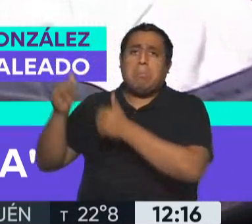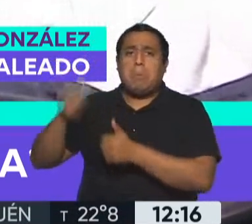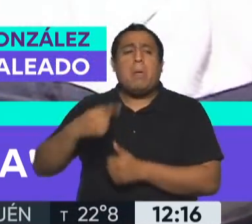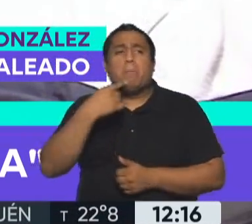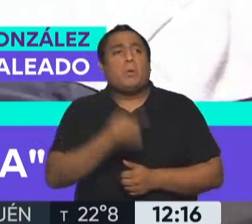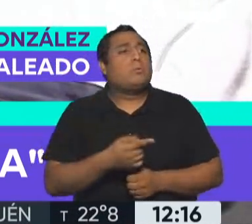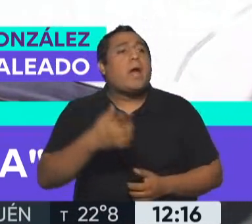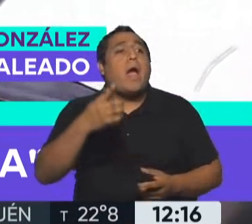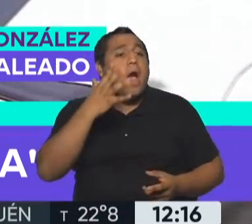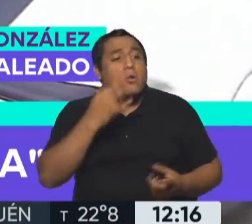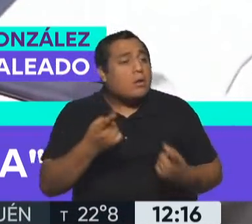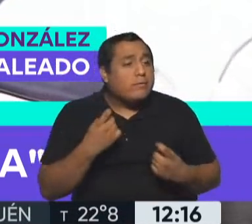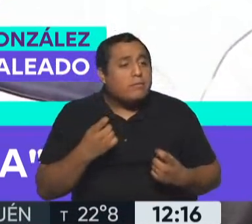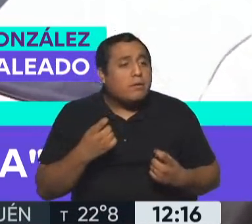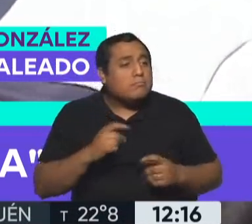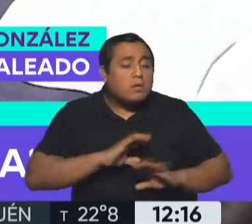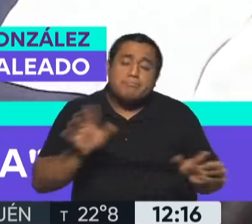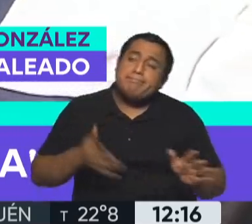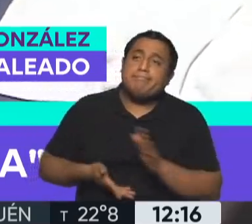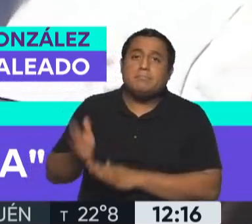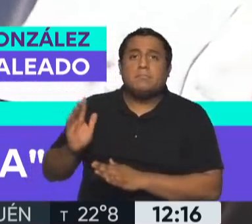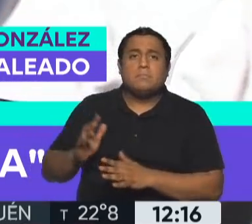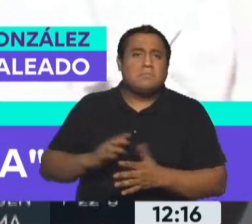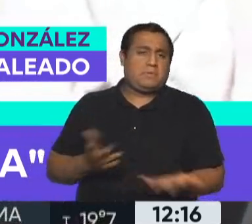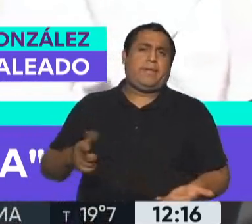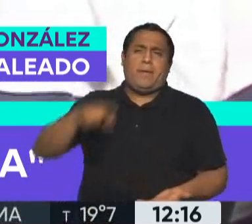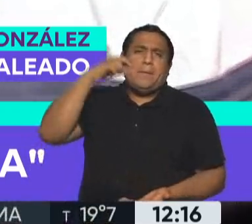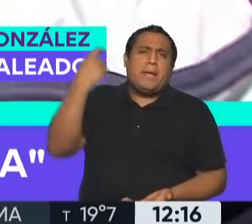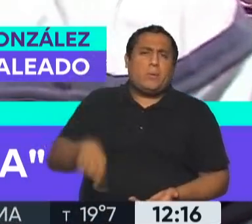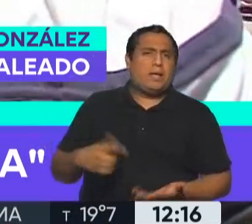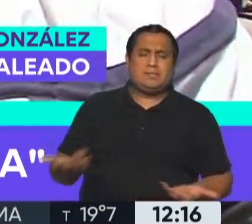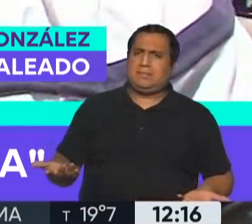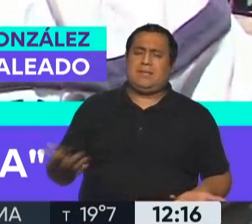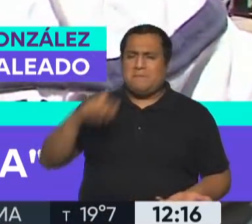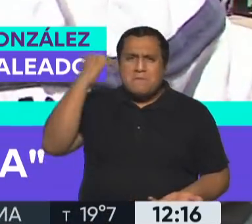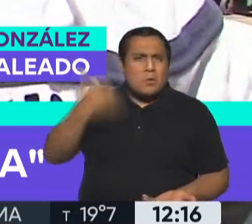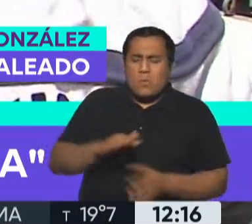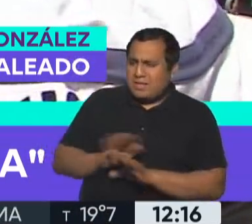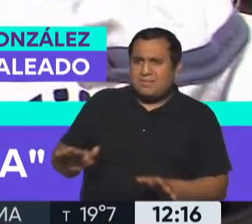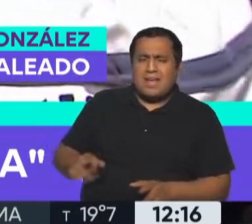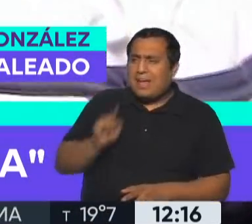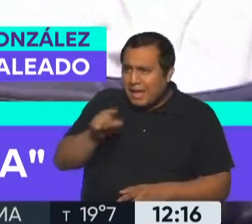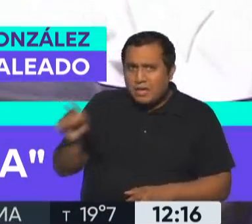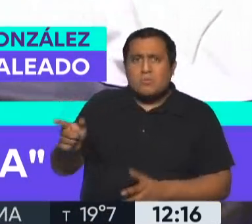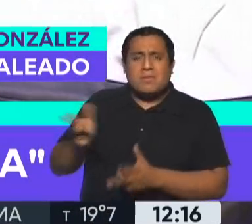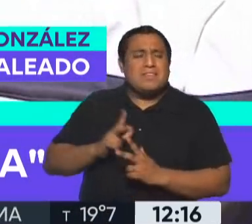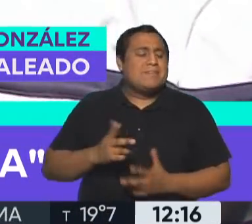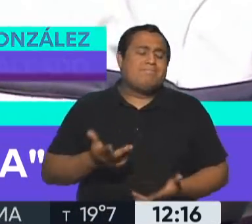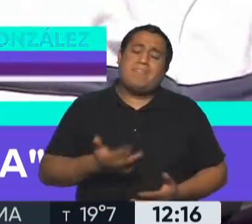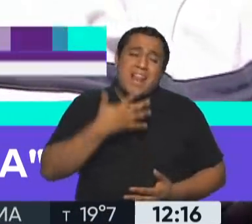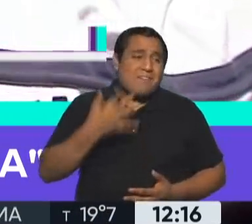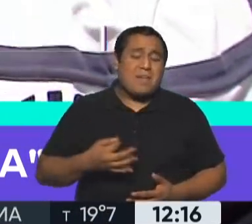preguntarme si necesitaba algo. Y que la verdad que era vergonzoso lo que había pasado. Ellos mismos me lo dijeron, que